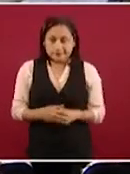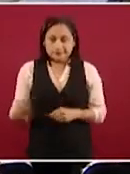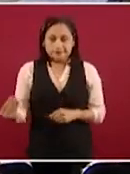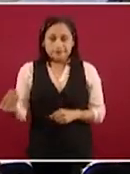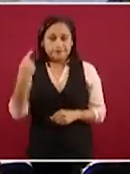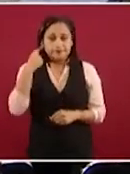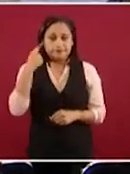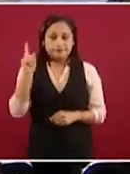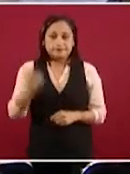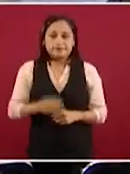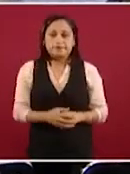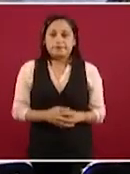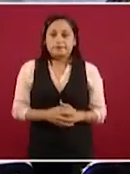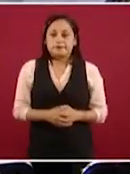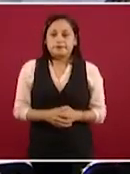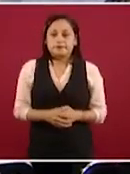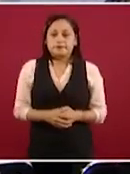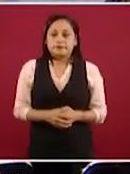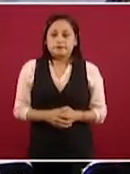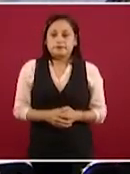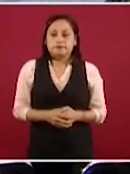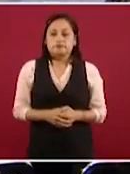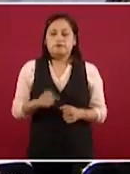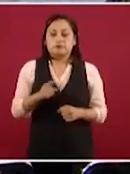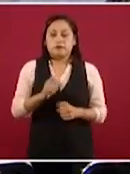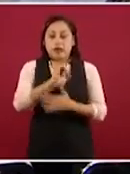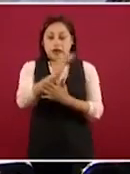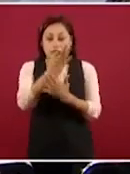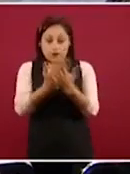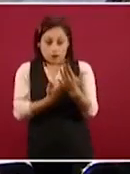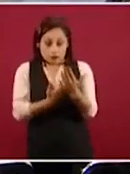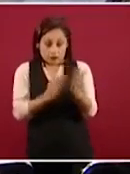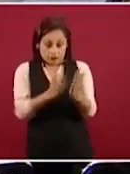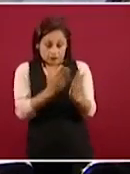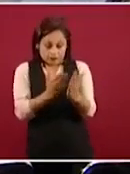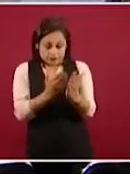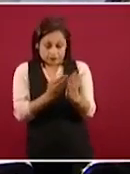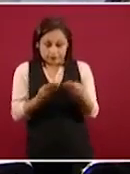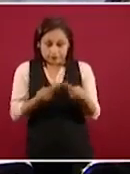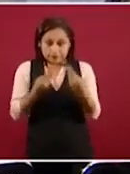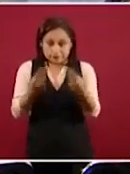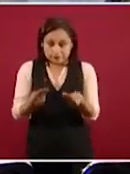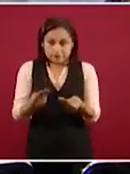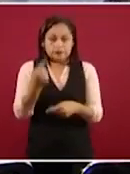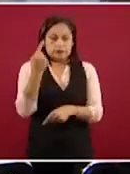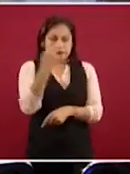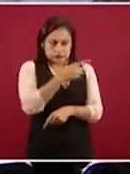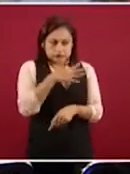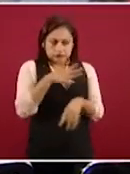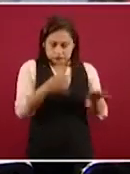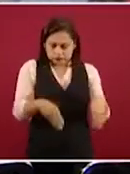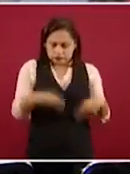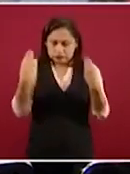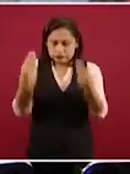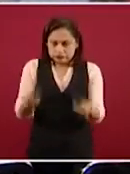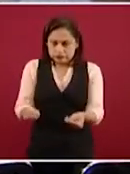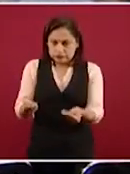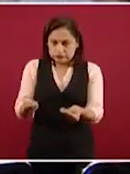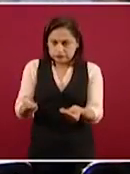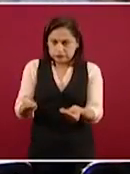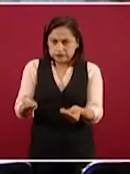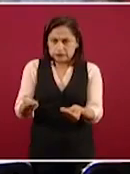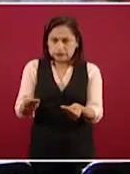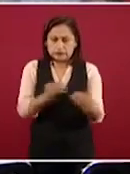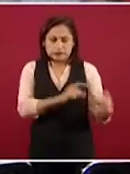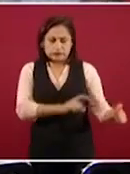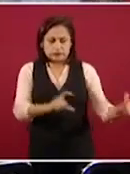Sí, ya se está ahí en el informe. O sea, ahorita les dan, está en la